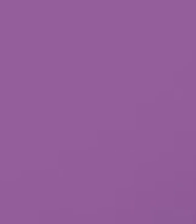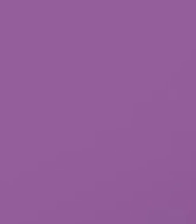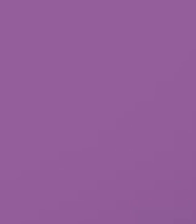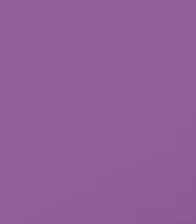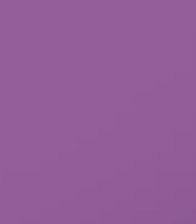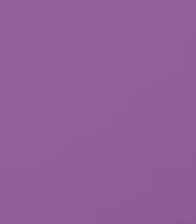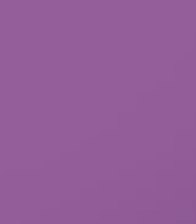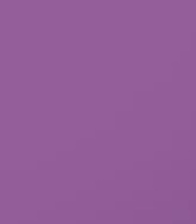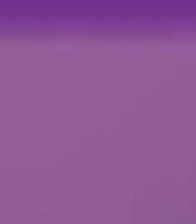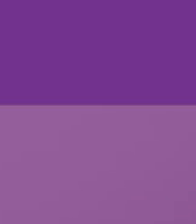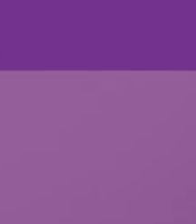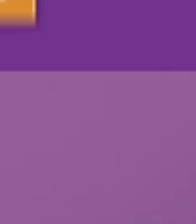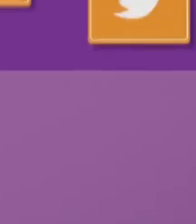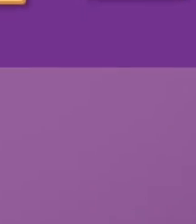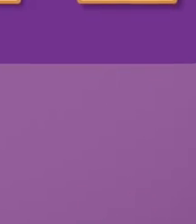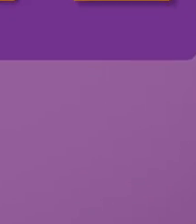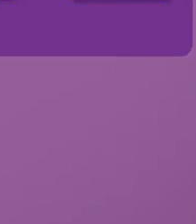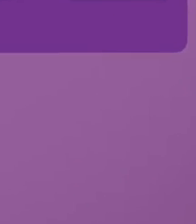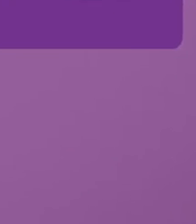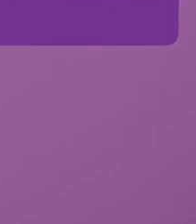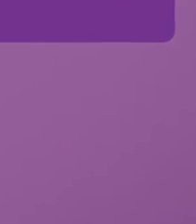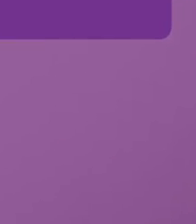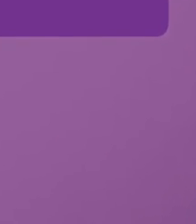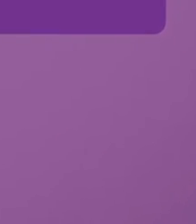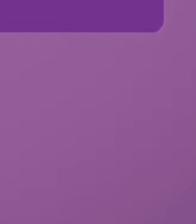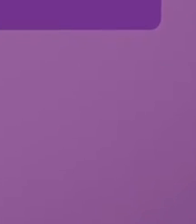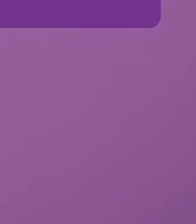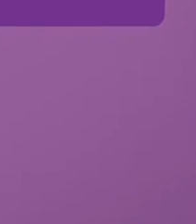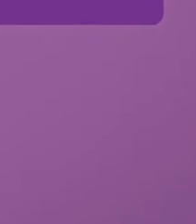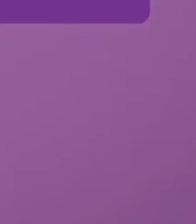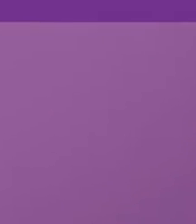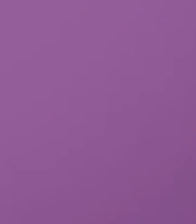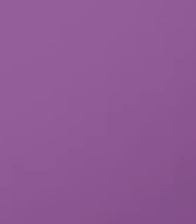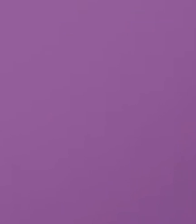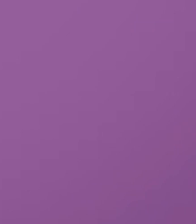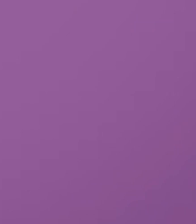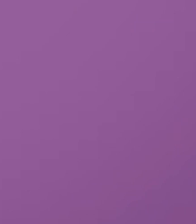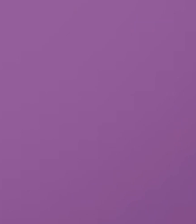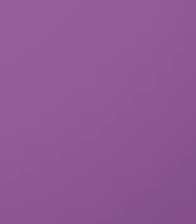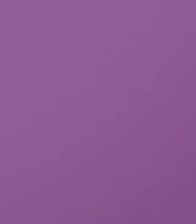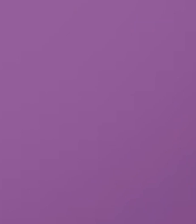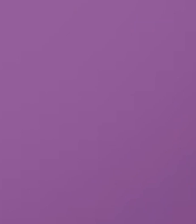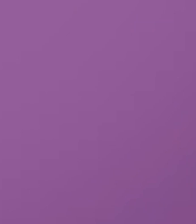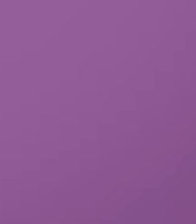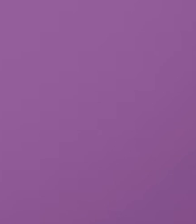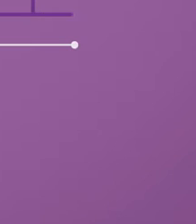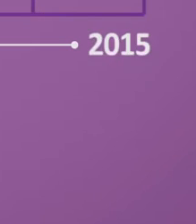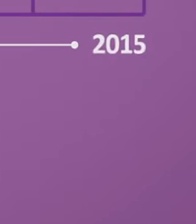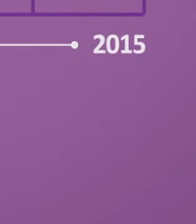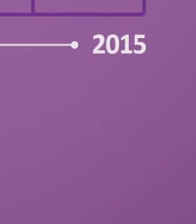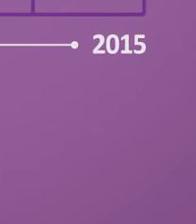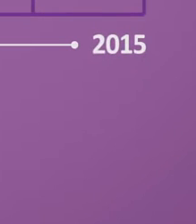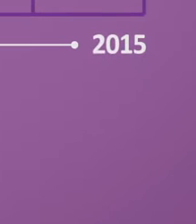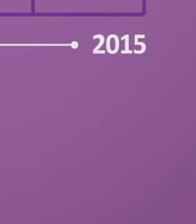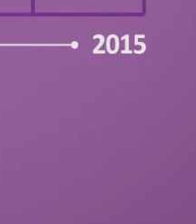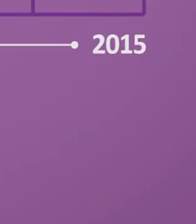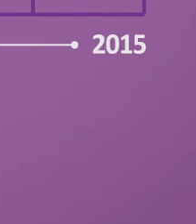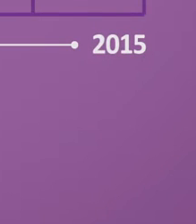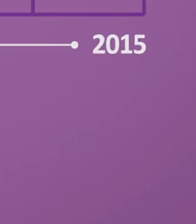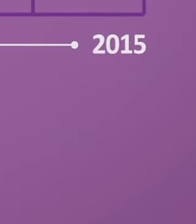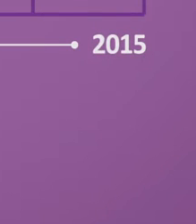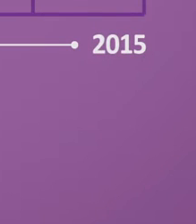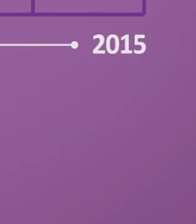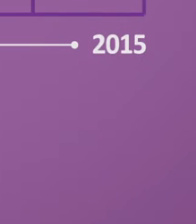desdibujadas y muy en muchos casos de dibujadas completamente de hecho o sea los resultados revelan